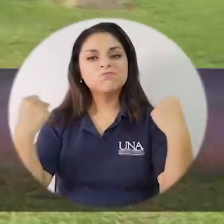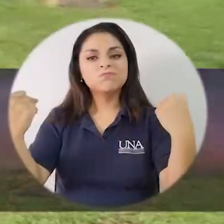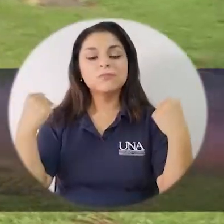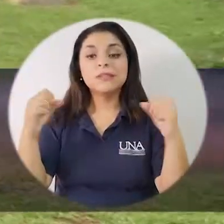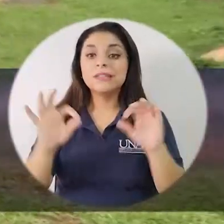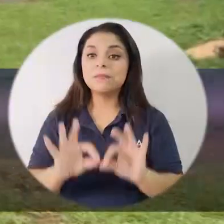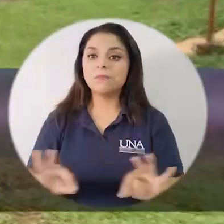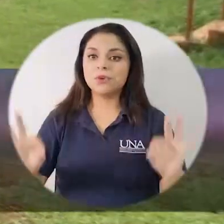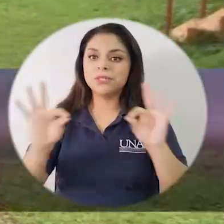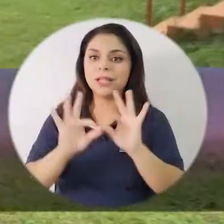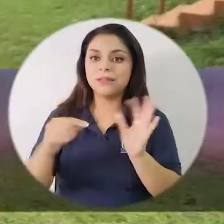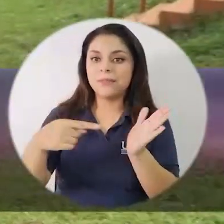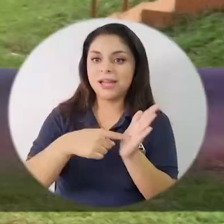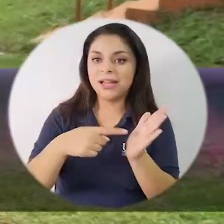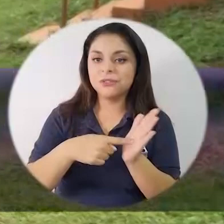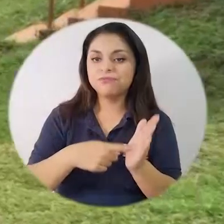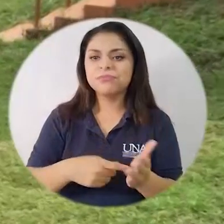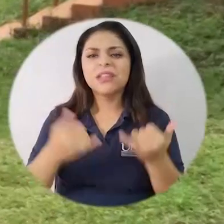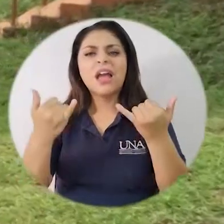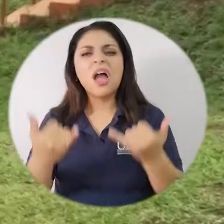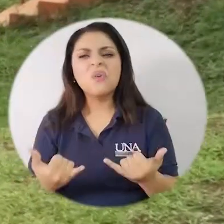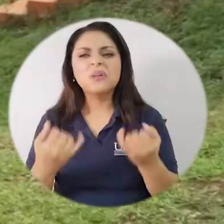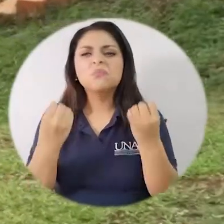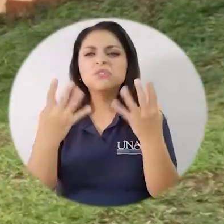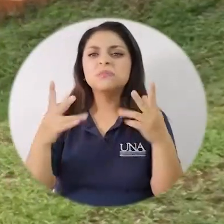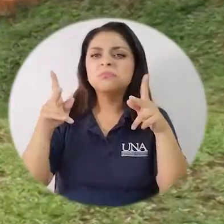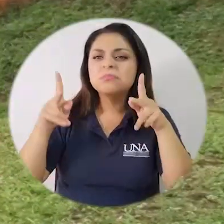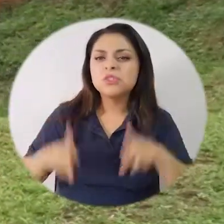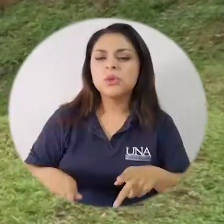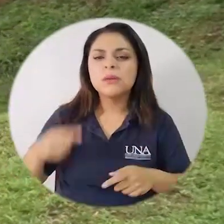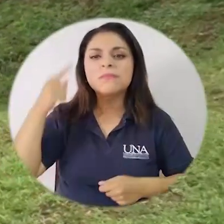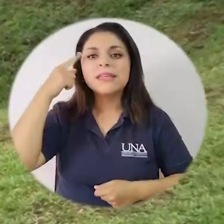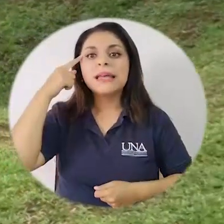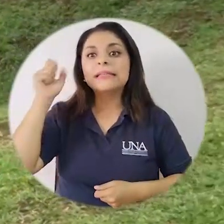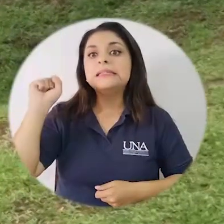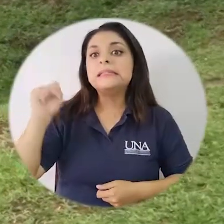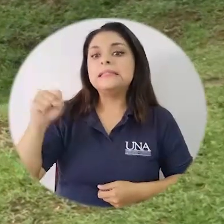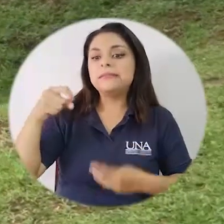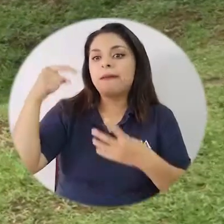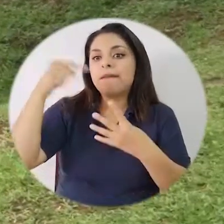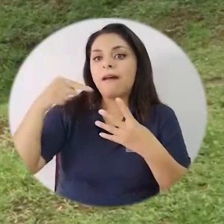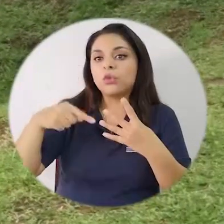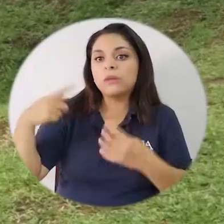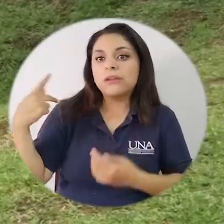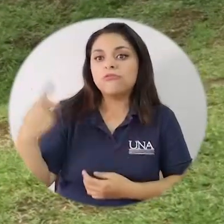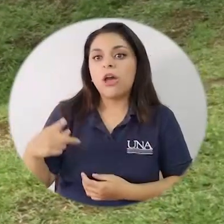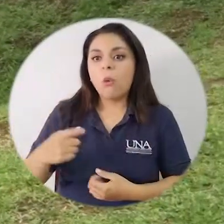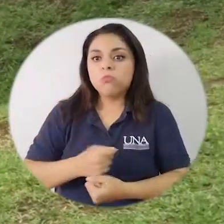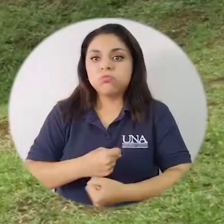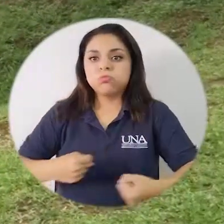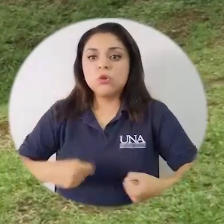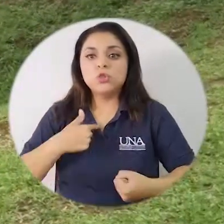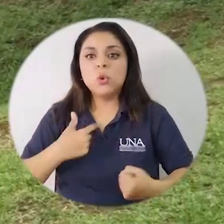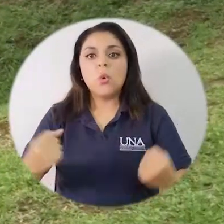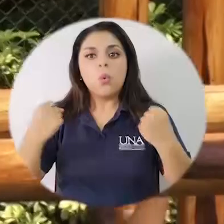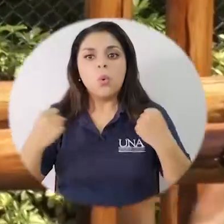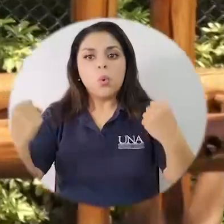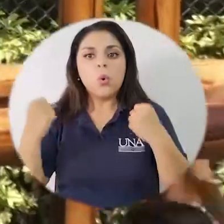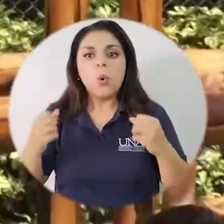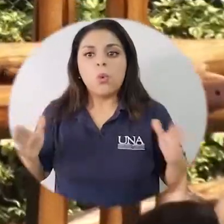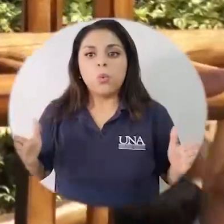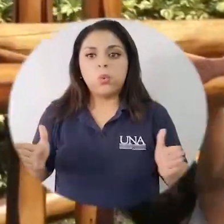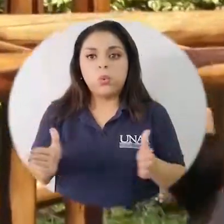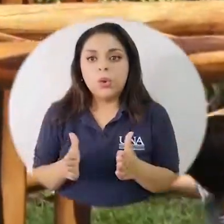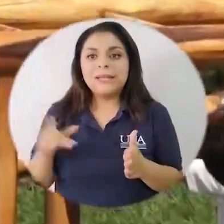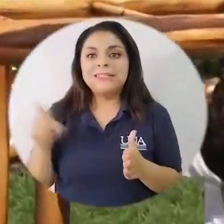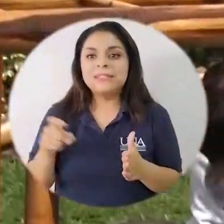mantenerme. Ahorita muchas personas se enfocan en que sí, los factores de riesgo, que la obesidad, entonces voy a empezar a hacer ejercicio porque necesito bajar